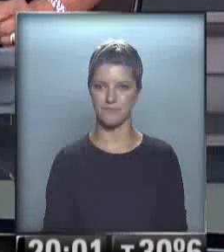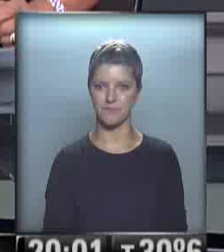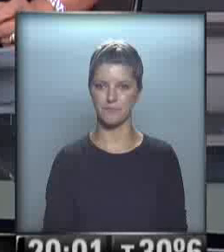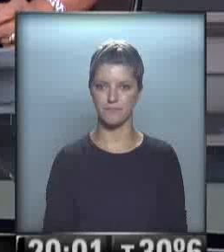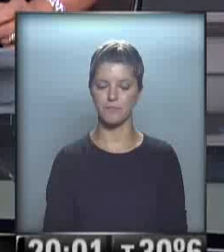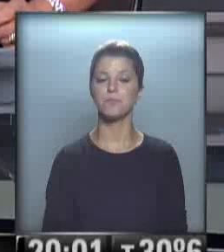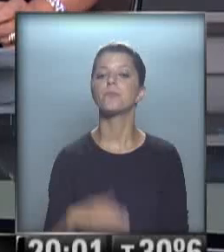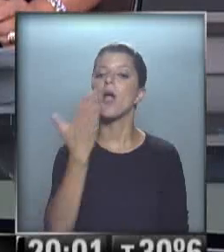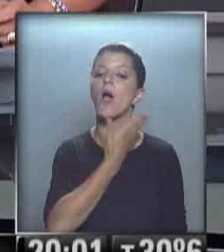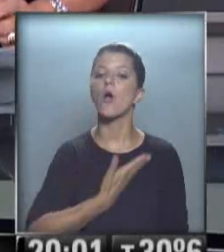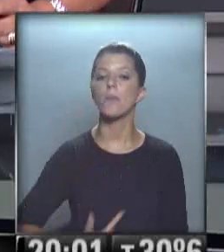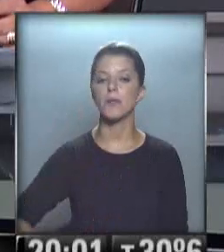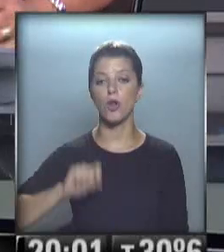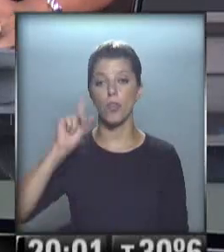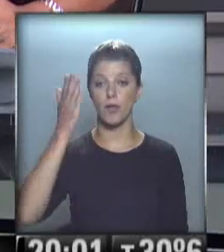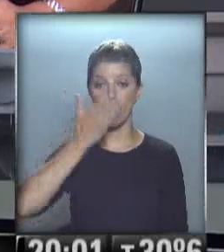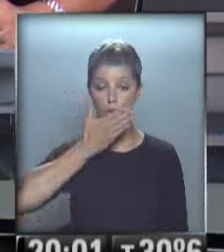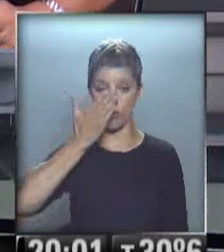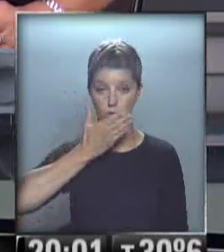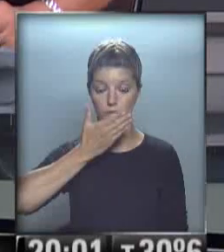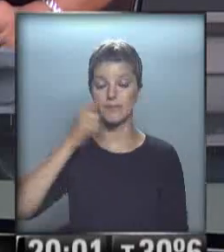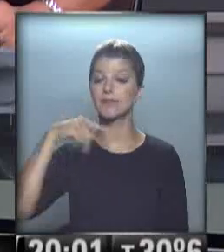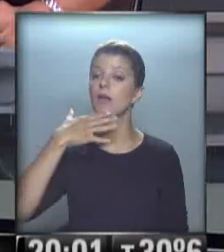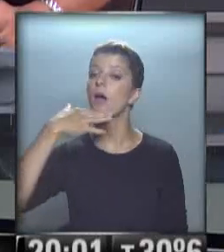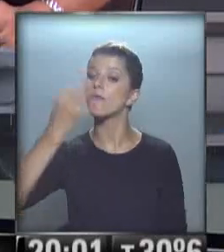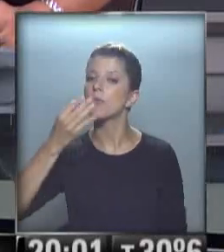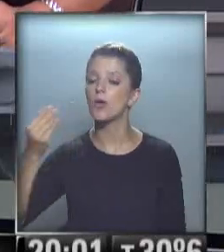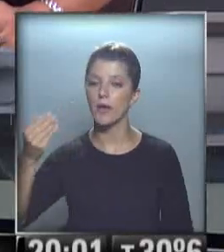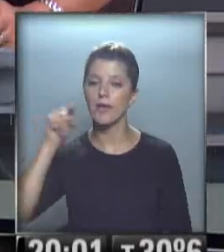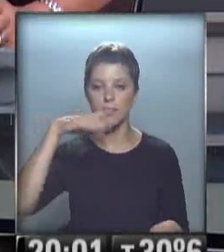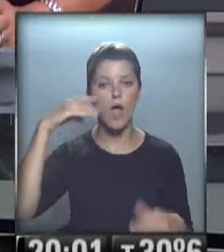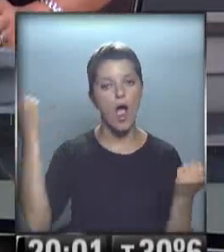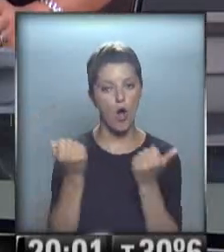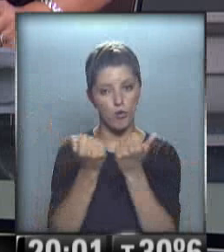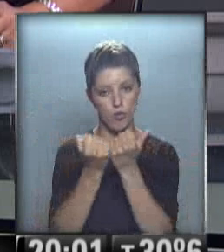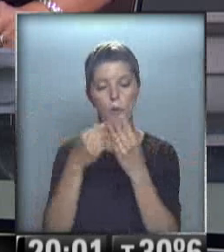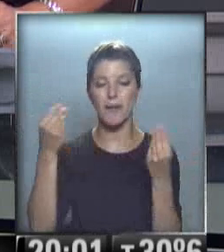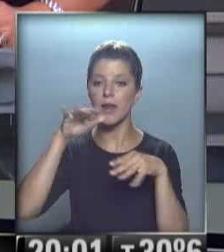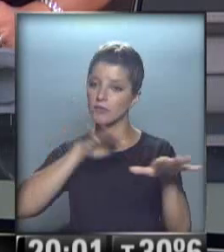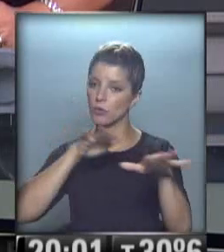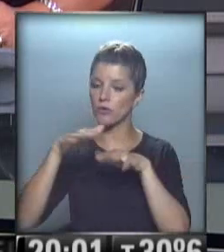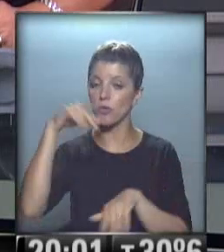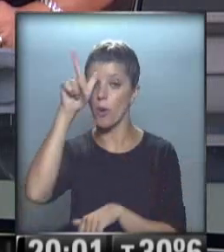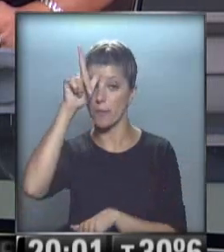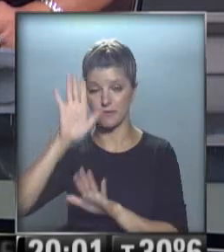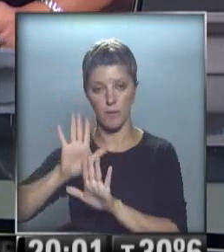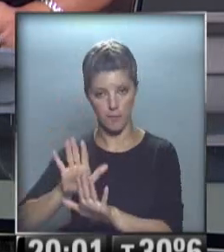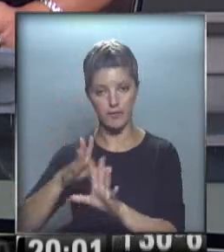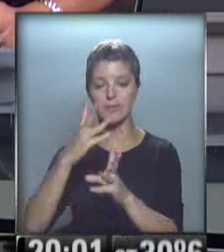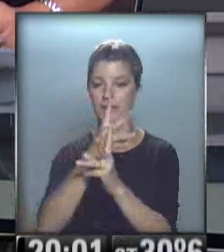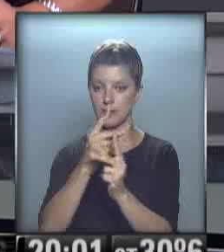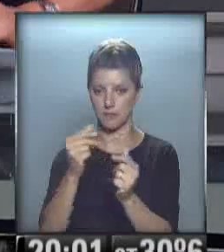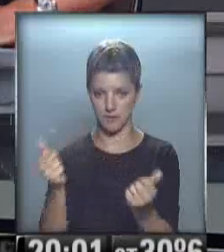El gobierno de la provincia de Córdoba confirmó que llegó a un acuerdo para destrabar el conflicto con los policías que